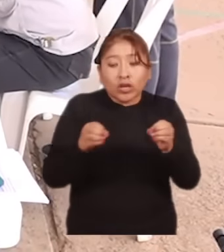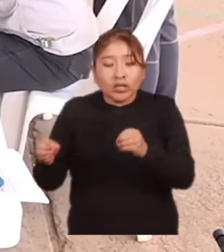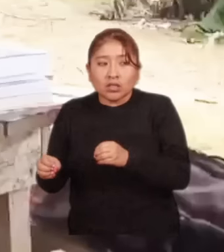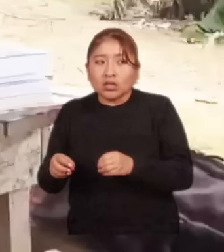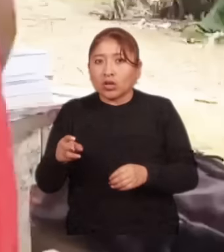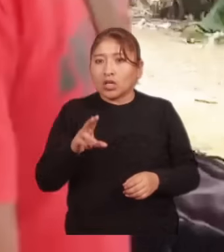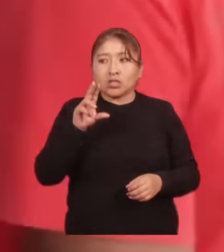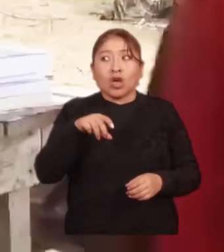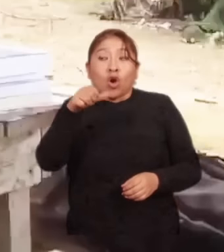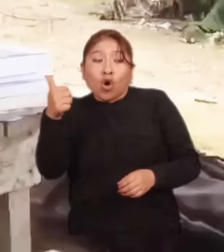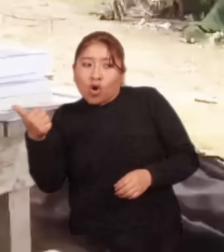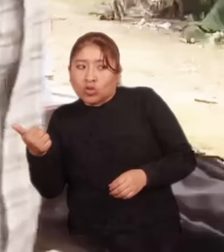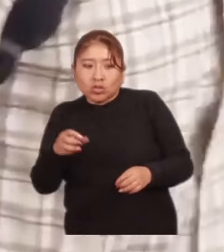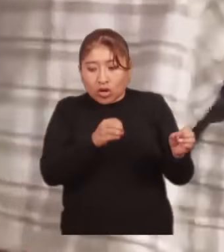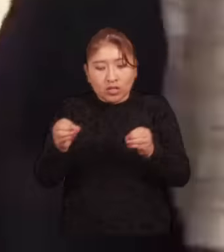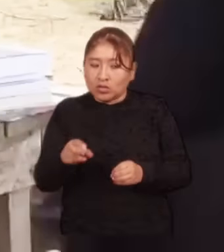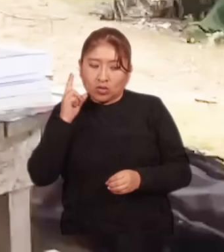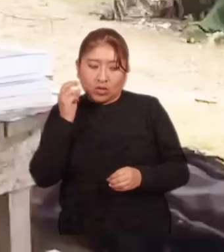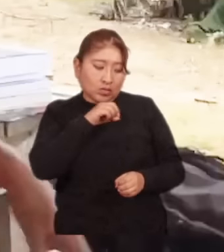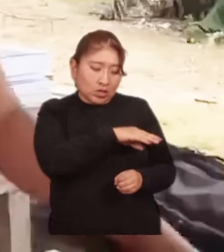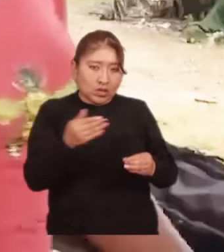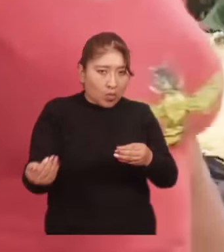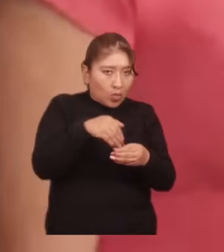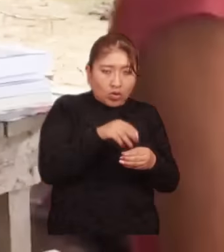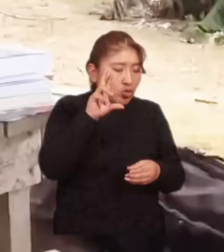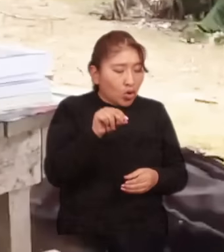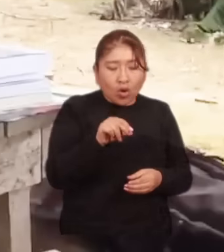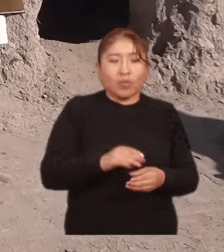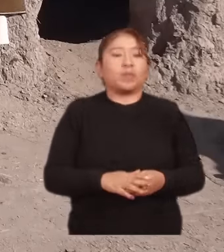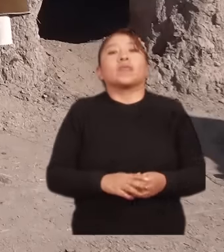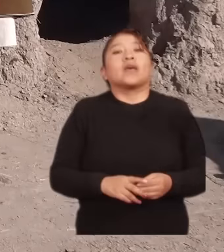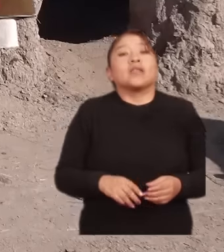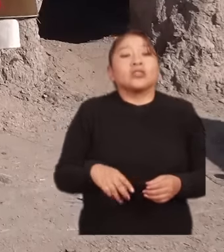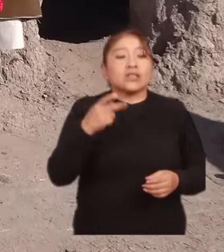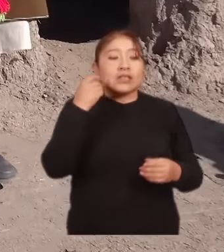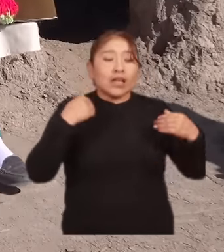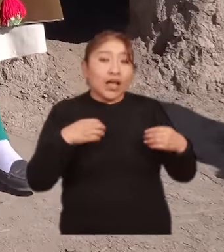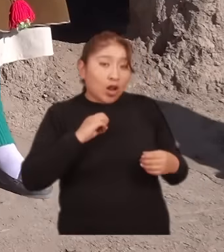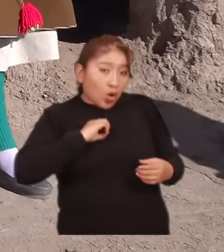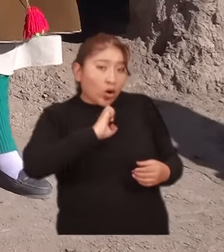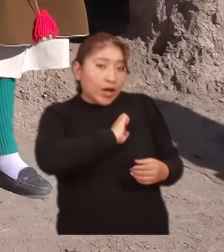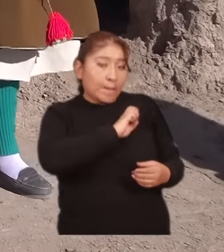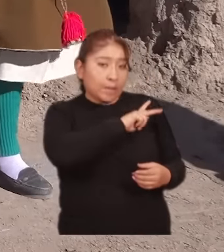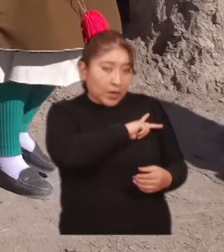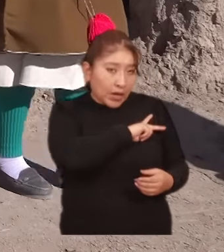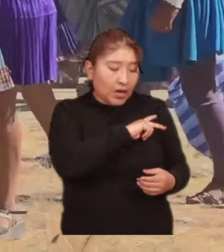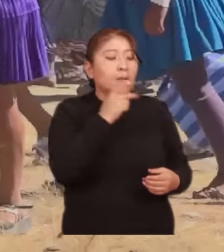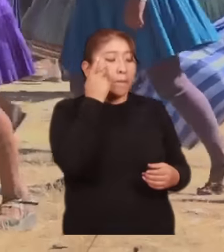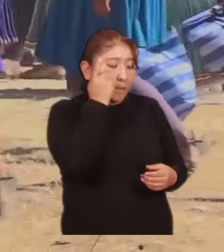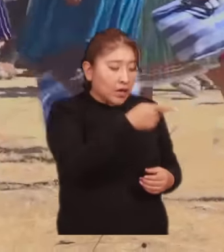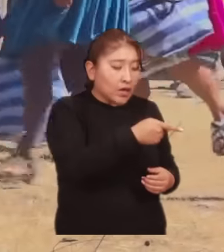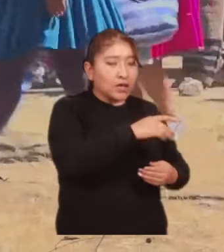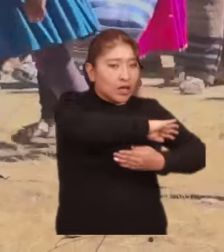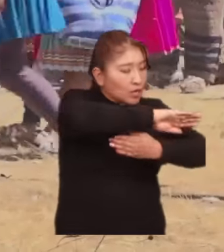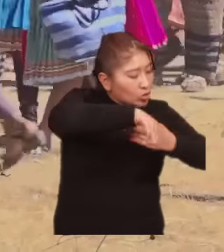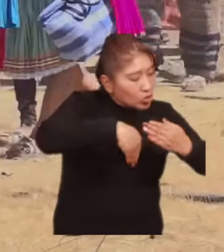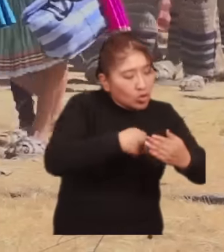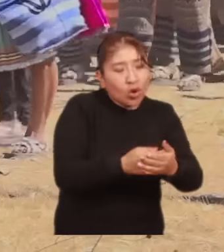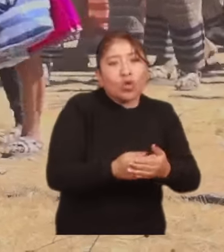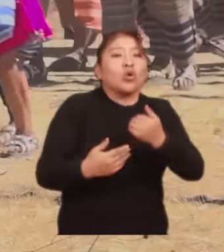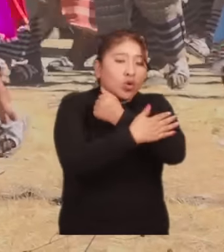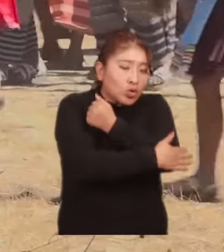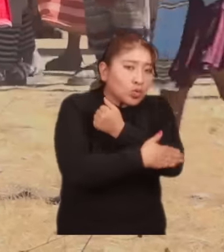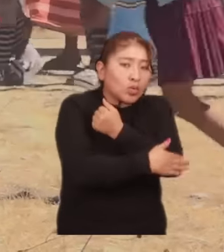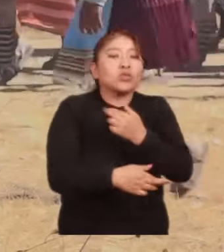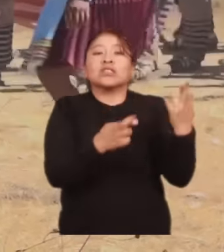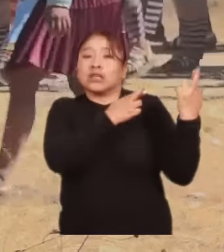del Estado, organizaciones o personas ajenas a los pueblos o naciones indígenas. Es por ello que no exigen normas escritas para su ejercicio, en